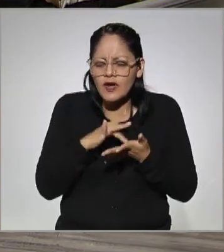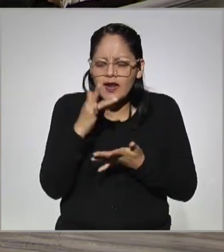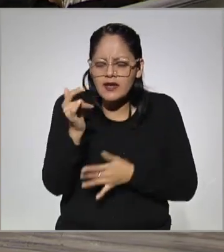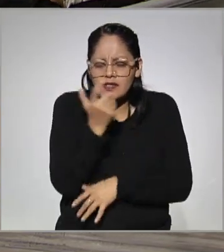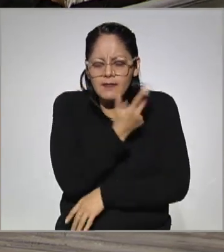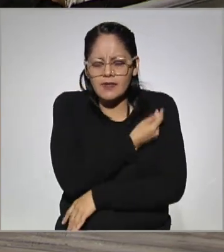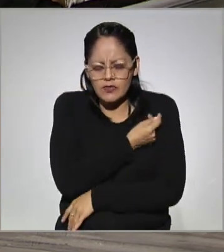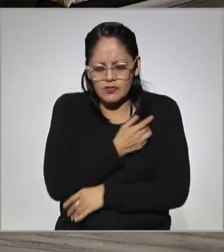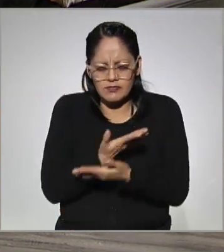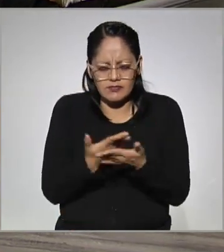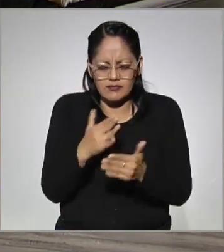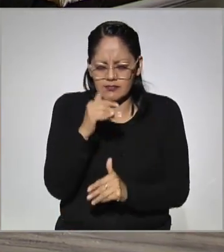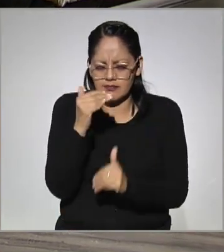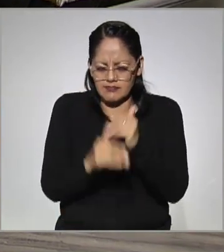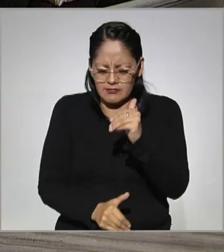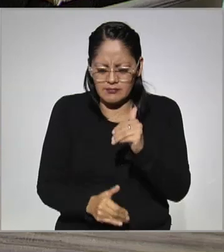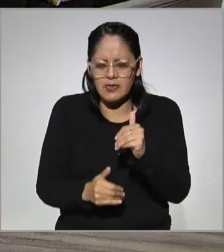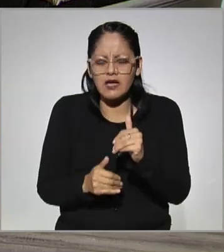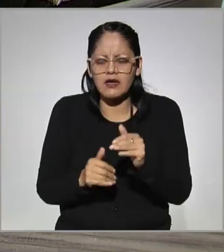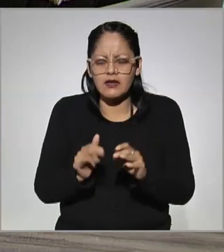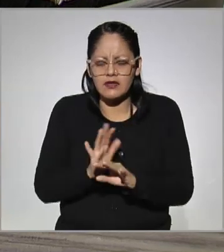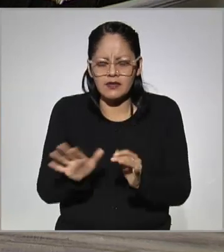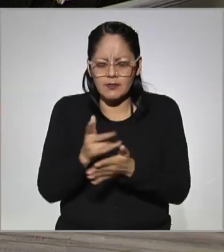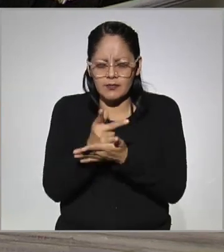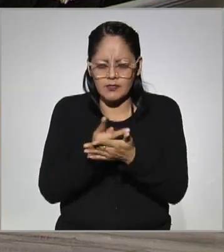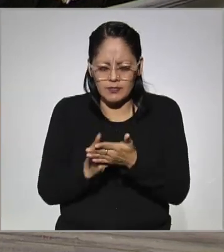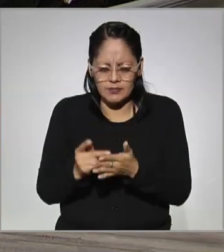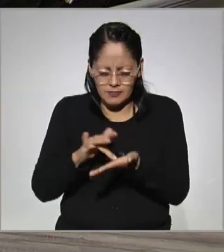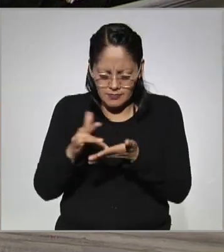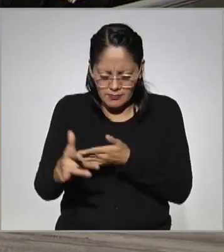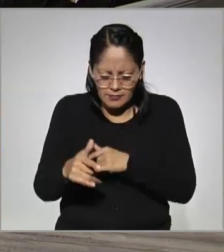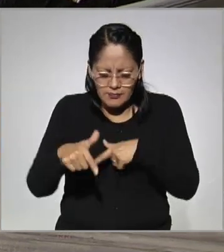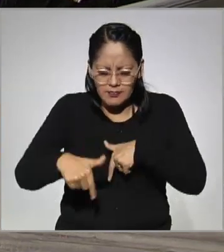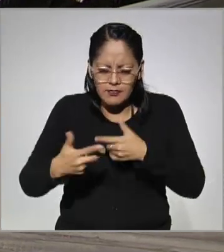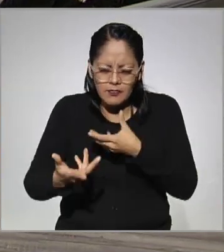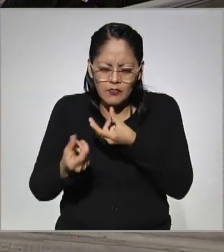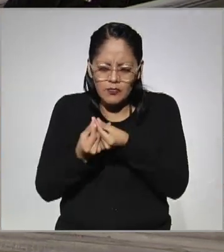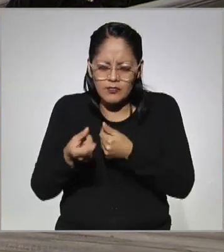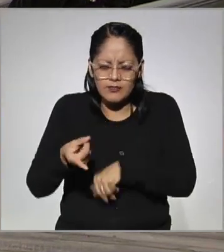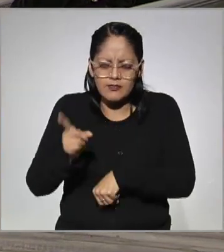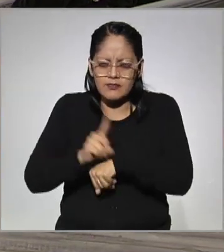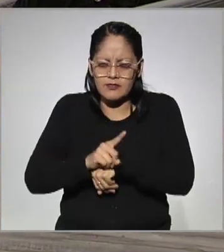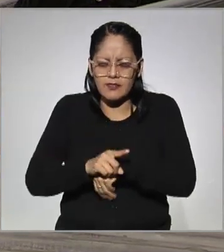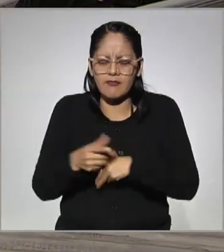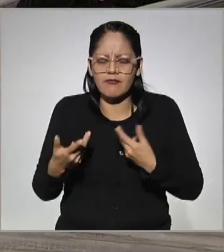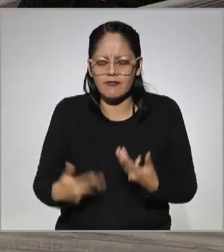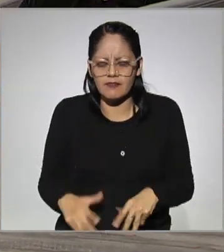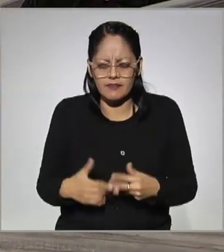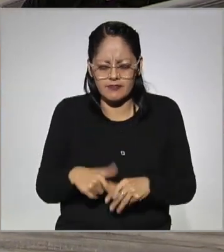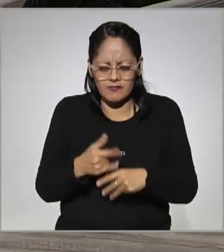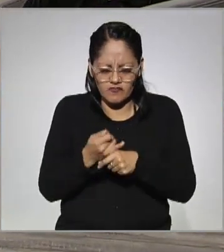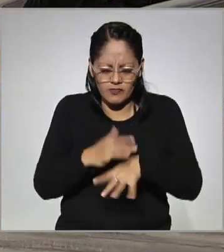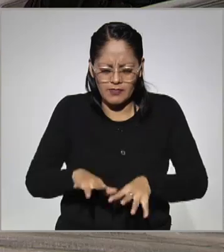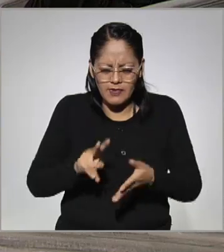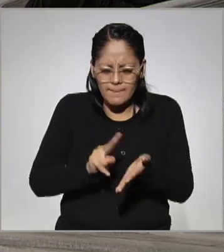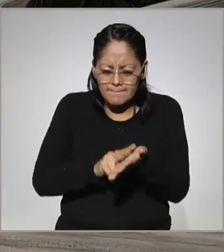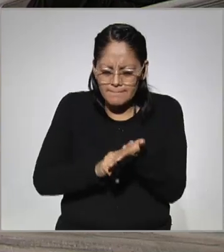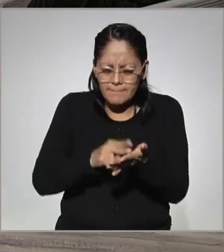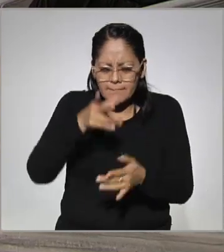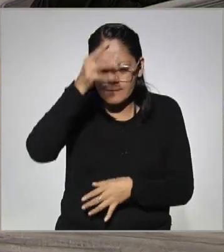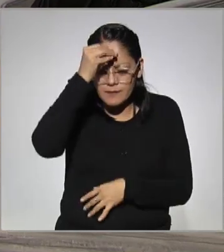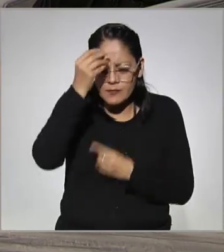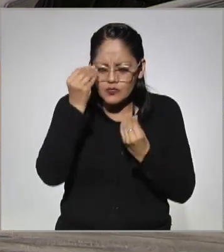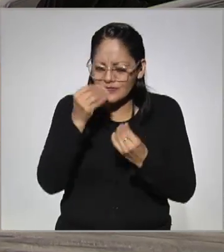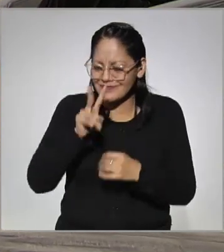las vacunas. Llegamos al final del programa. Doctores, les quiero agradecer que hayan estado aquí con nosotros el día de hoy. Creo que ha sido información valiosísima. Aprendimos mucho,